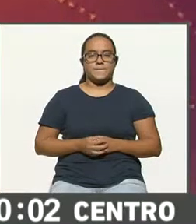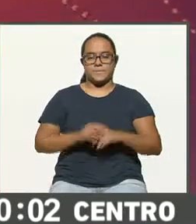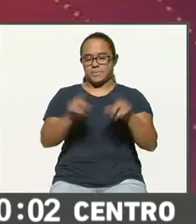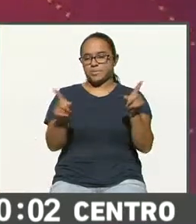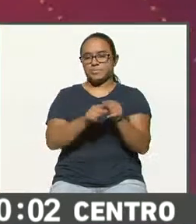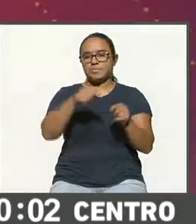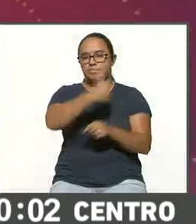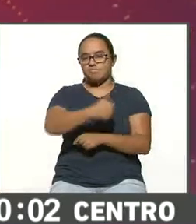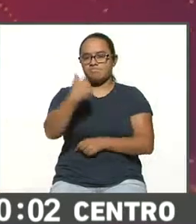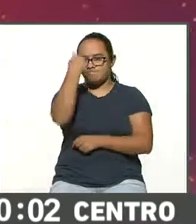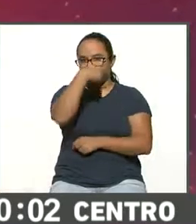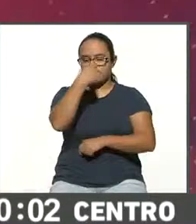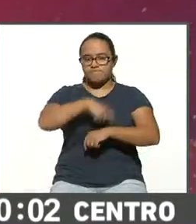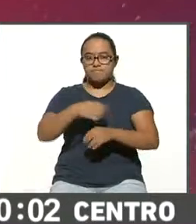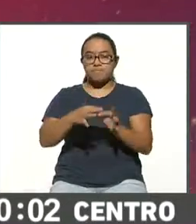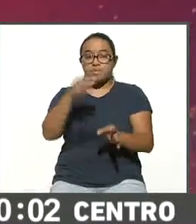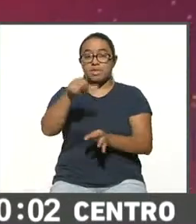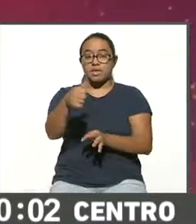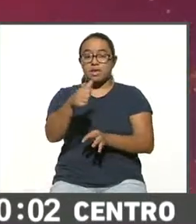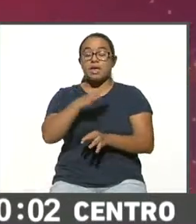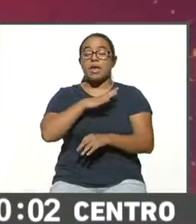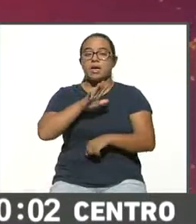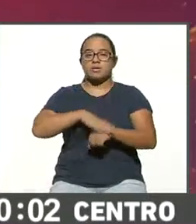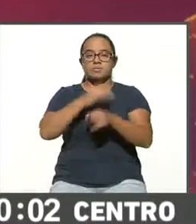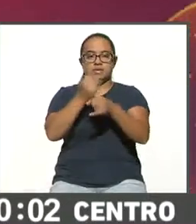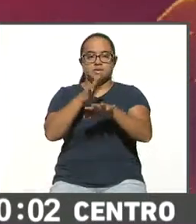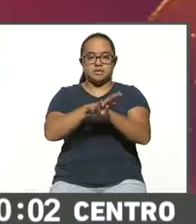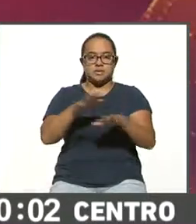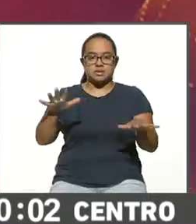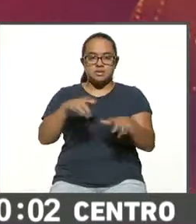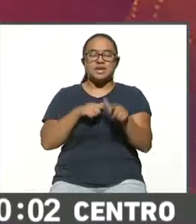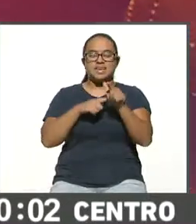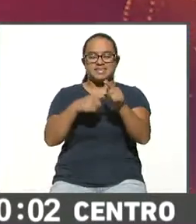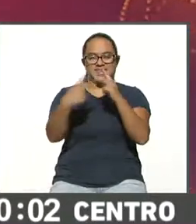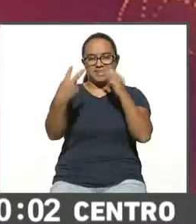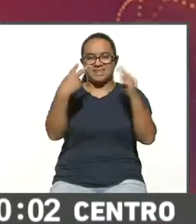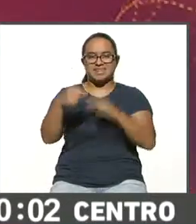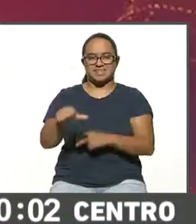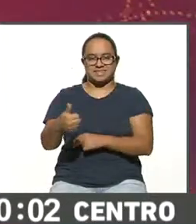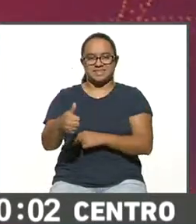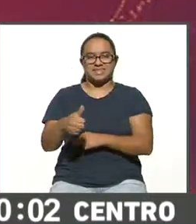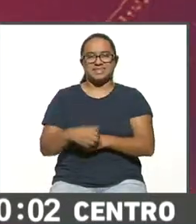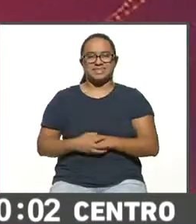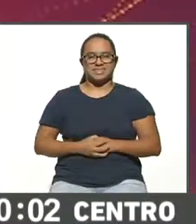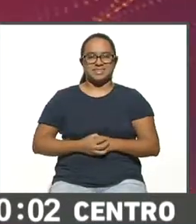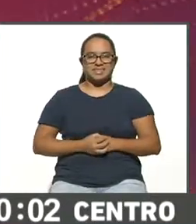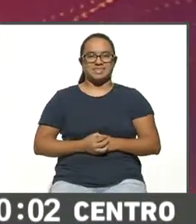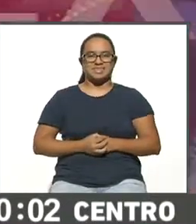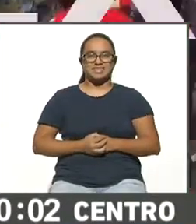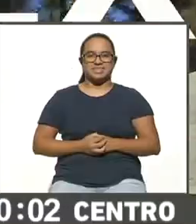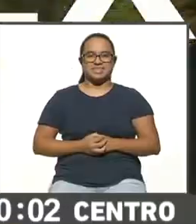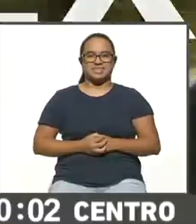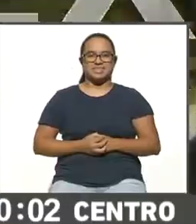Esto es todo en Cada Hora en la Hora a las 11 del día, le tendremos más información. Sigue con nosotros en La Señal del 11.